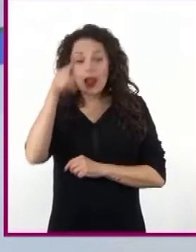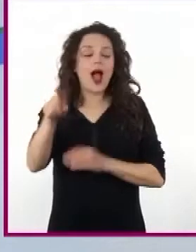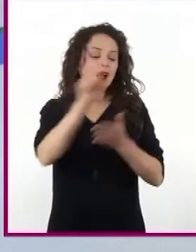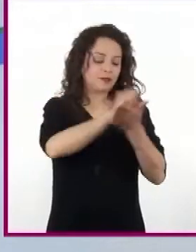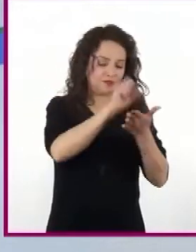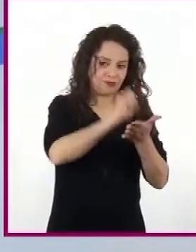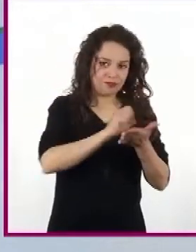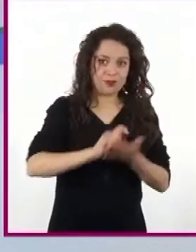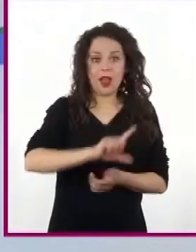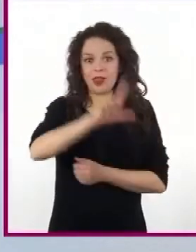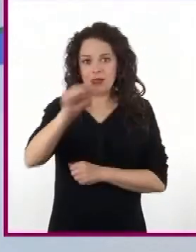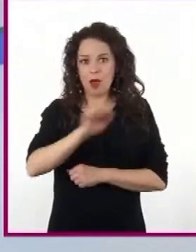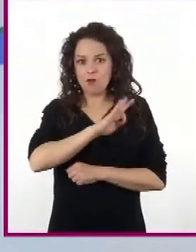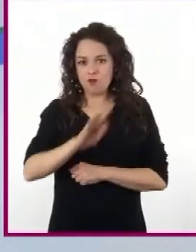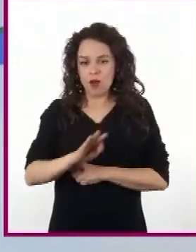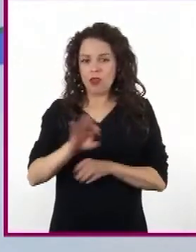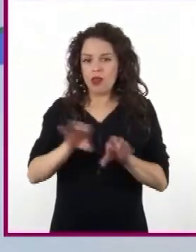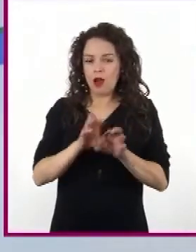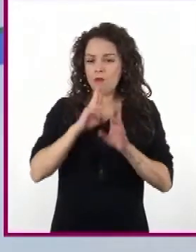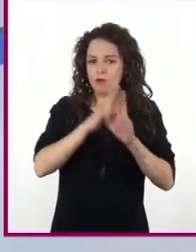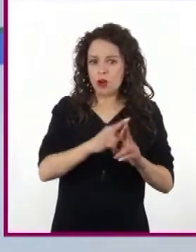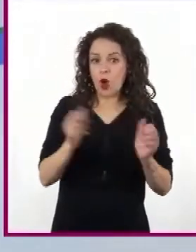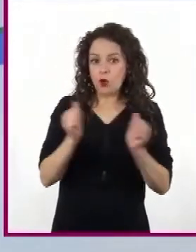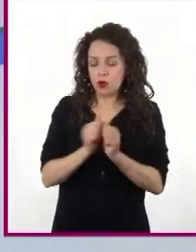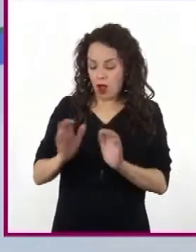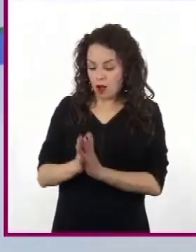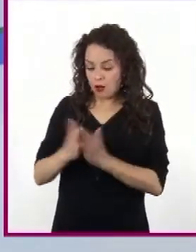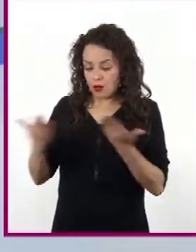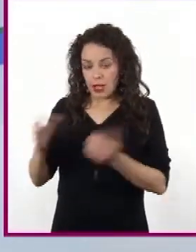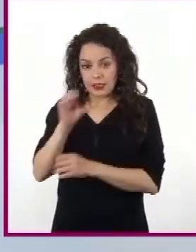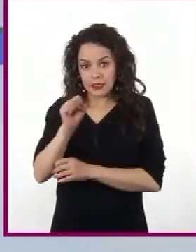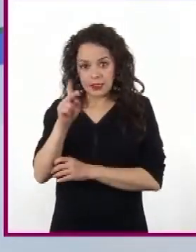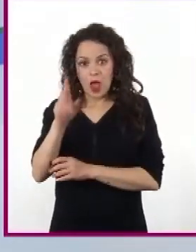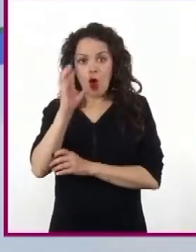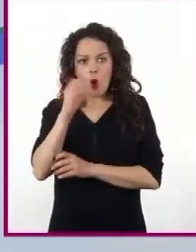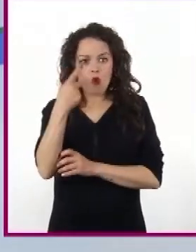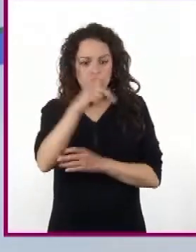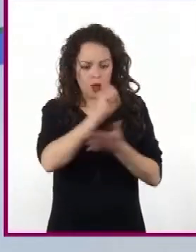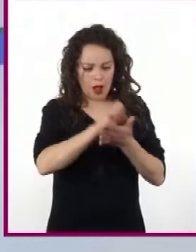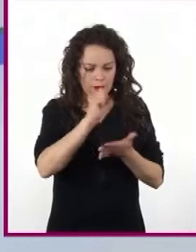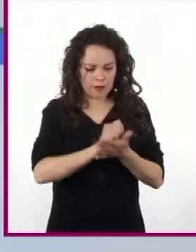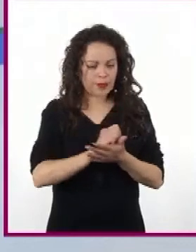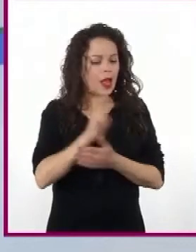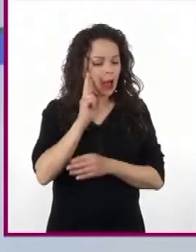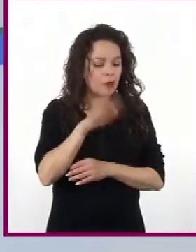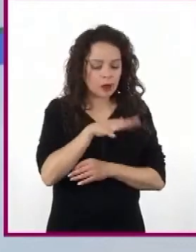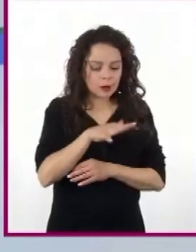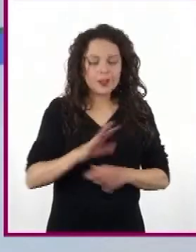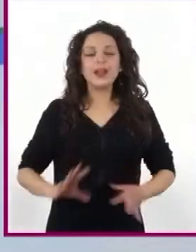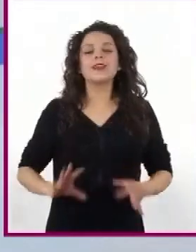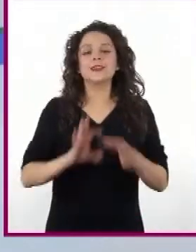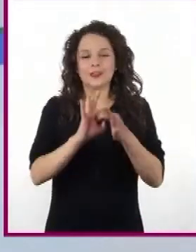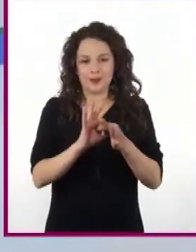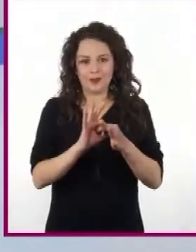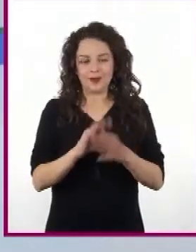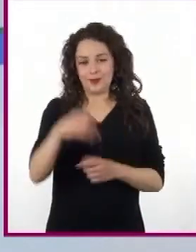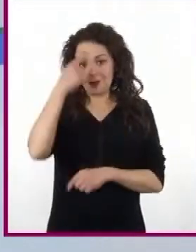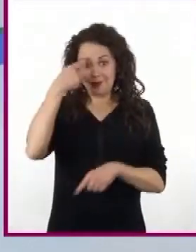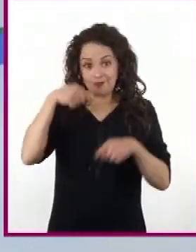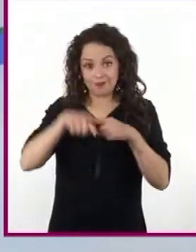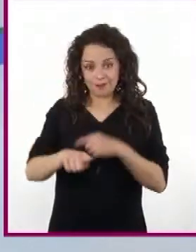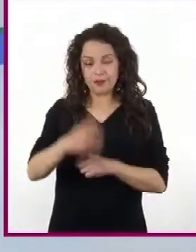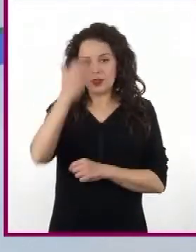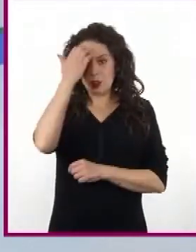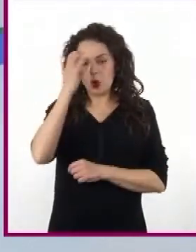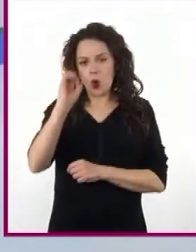momento de consultar su libro de texto y revisar sus apuntes. Para iniciar, vamos a conocer o a recordar